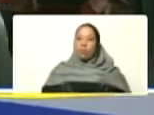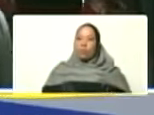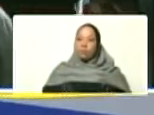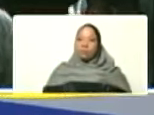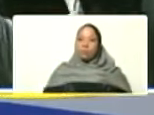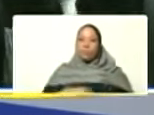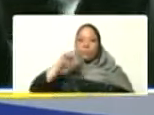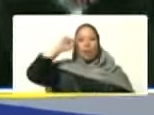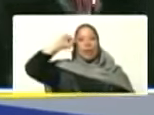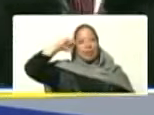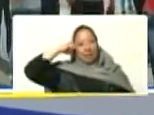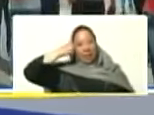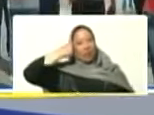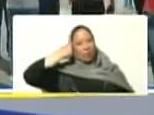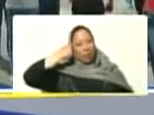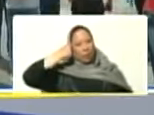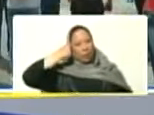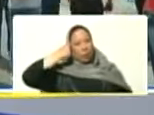Recuerdo,